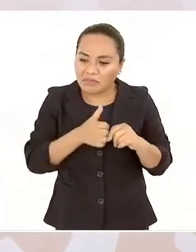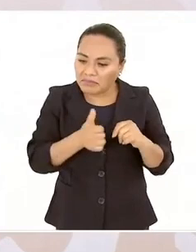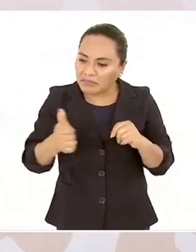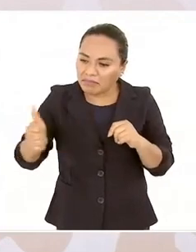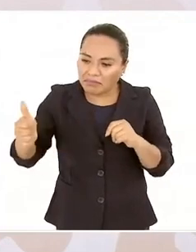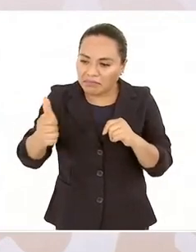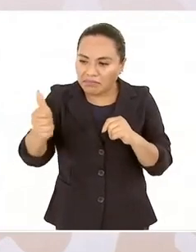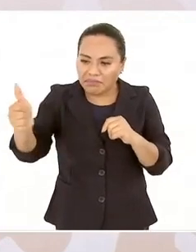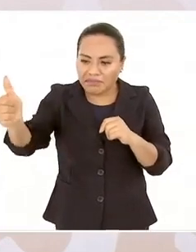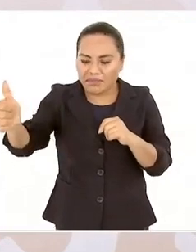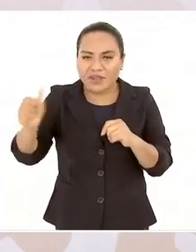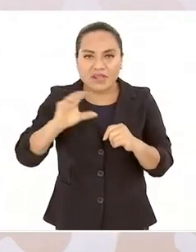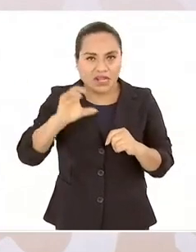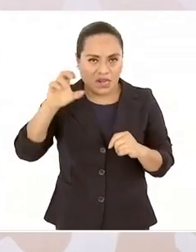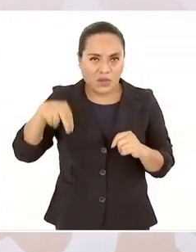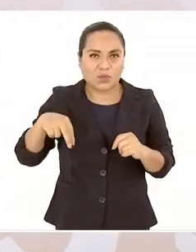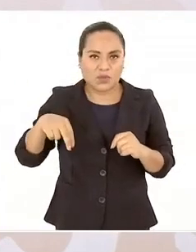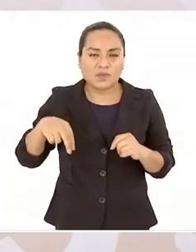hasta